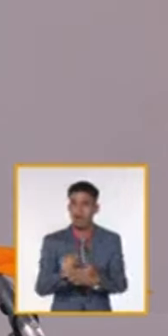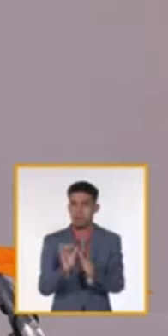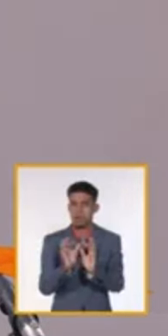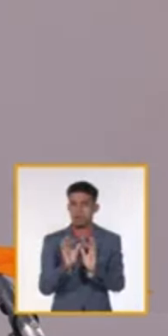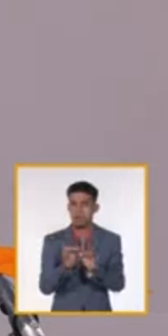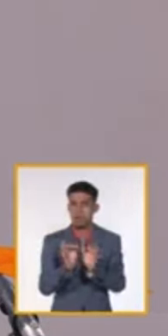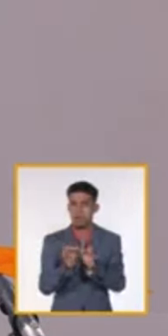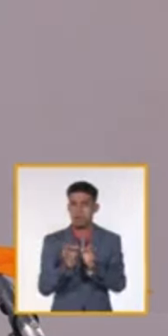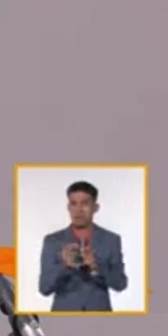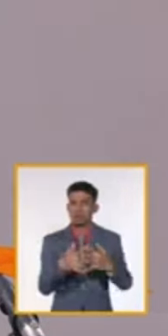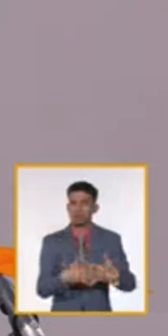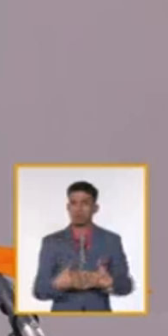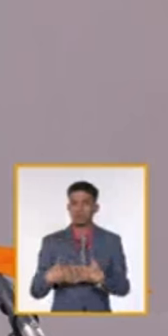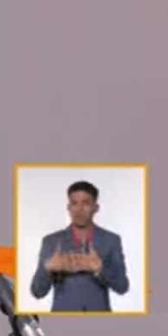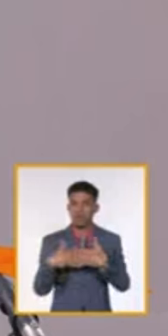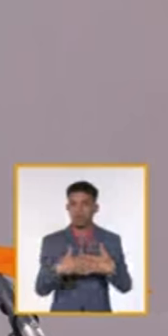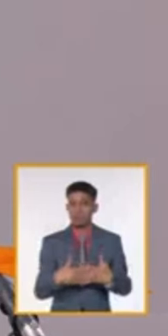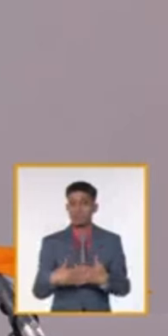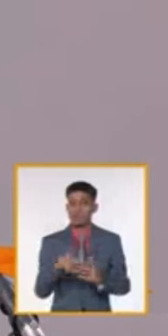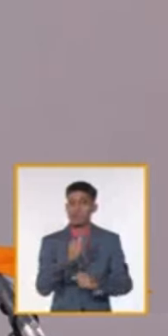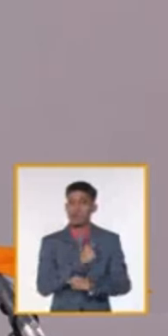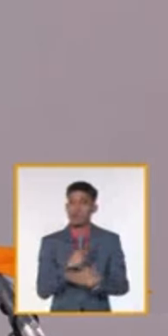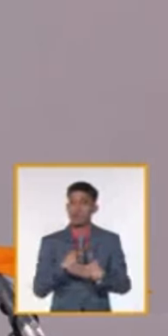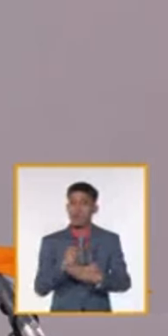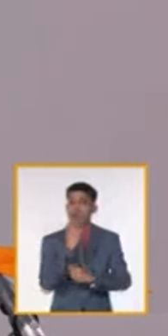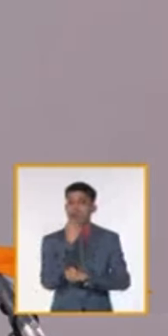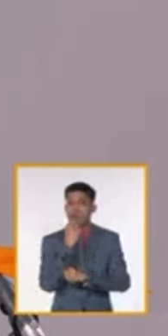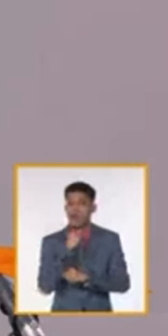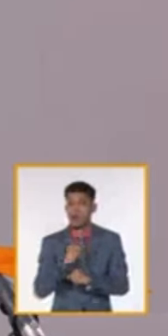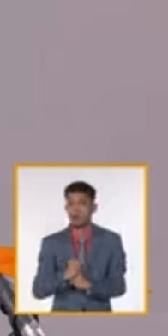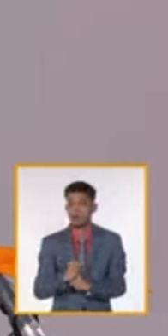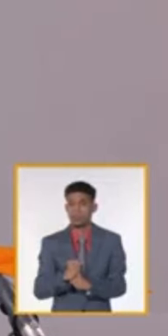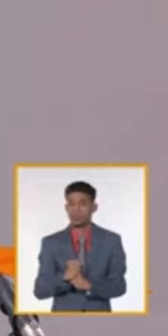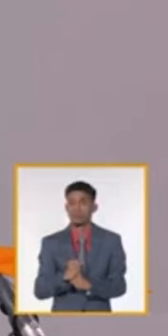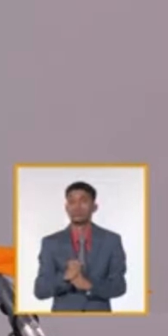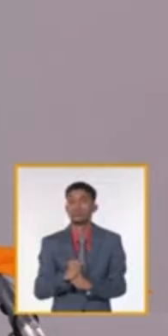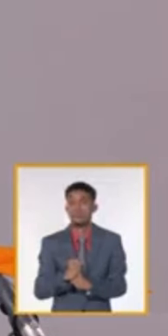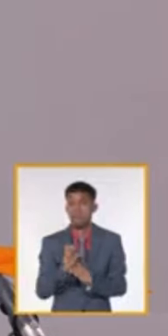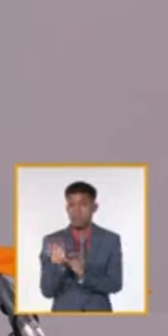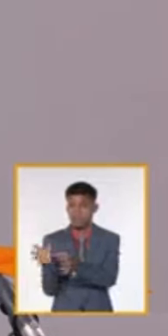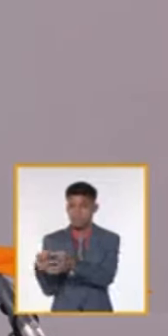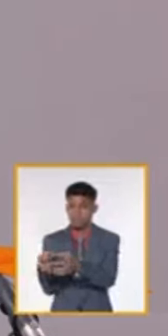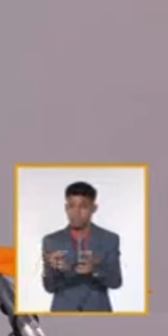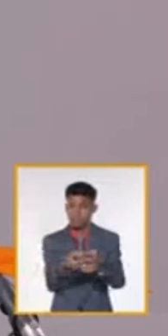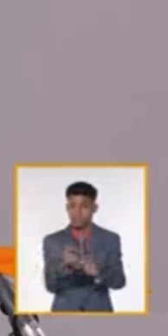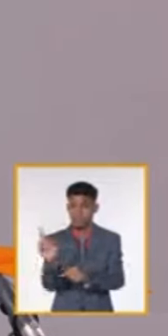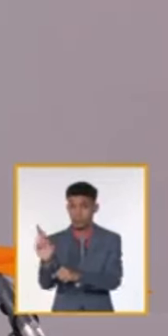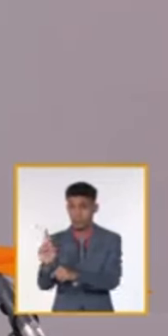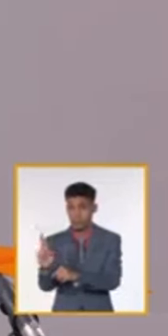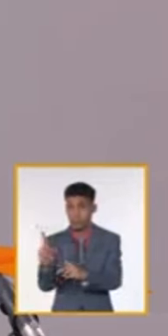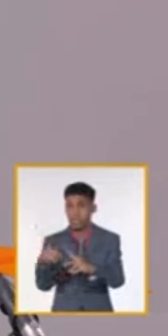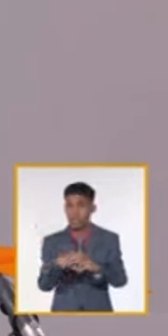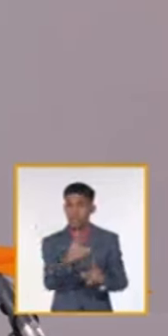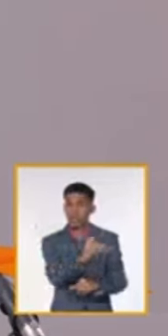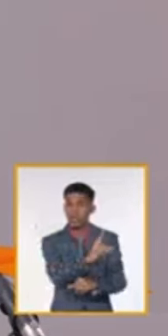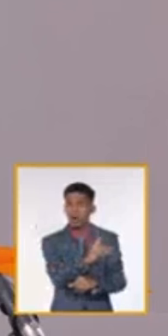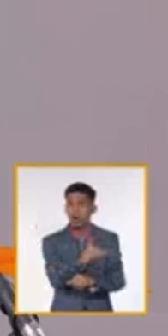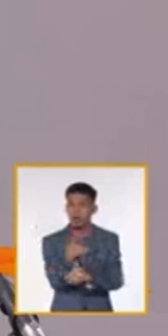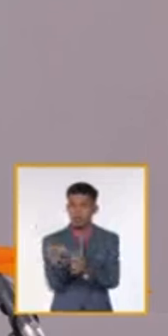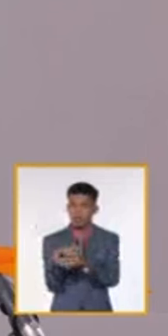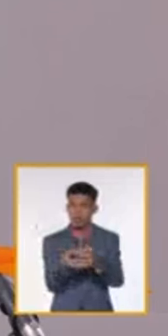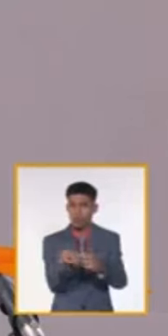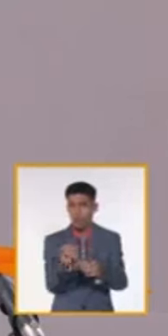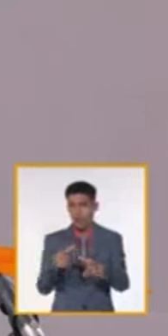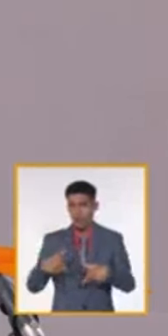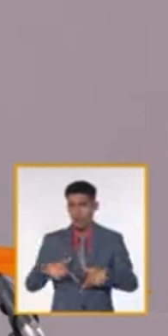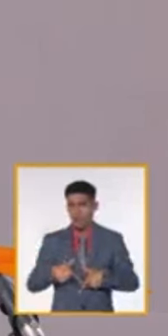ese genocidio, sino también de juntos criminalizar y atacar a los movimientos pro-palestinos en Estados